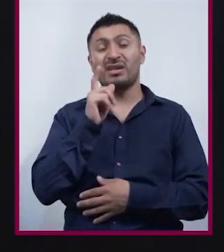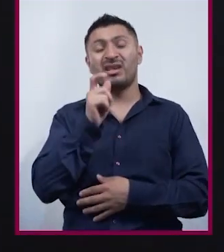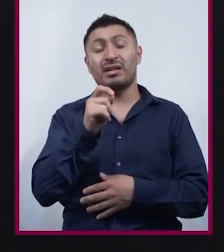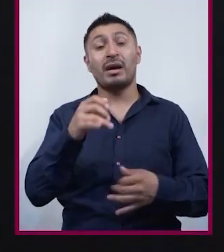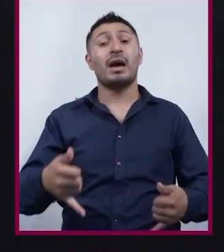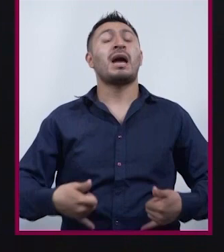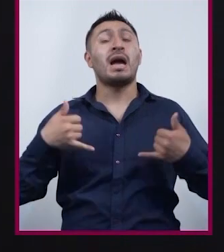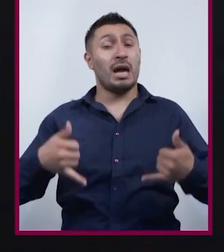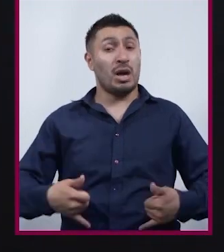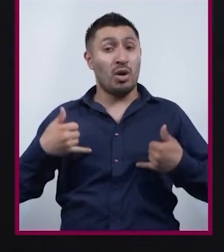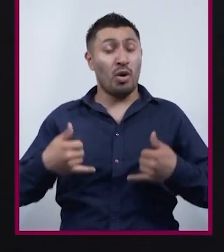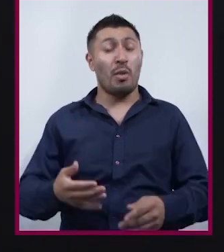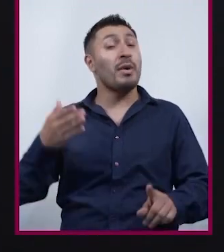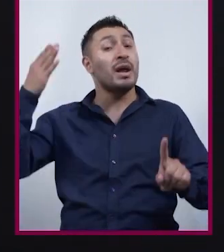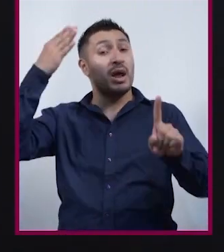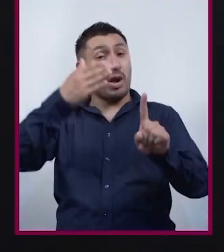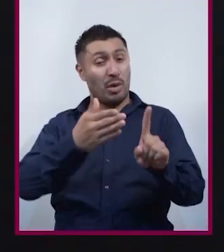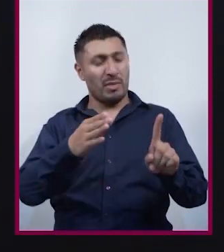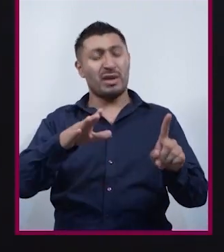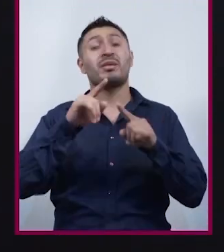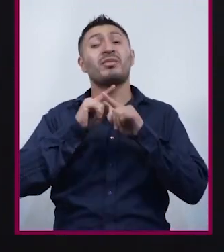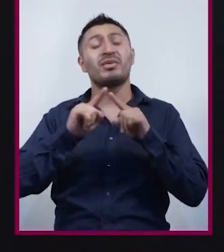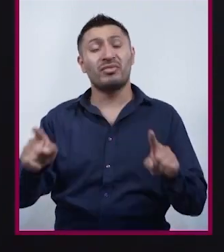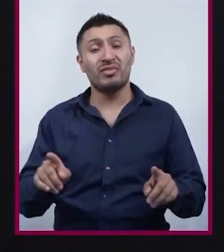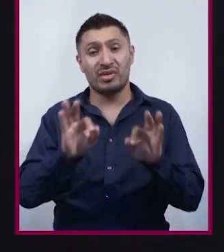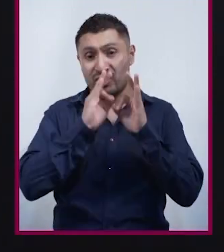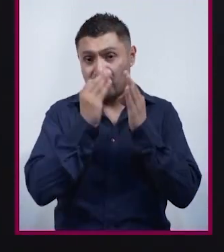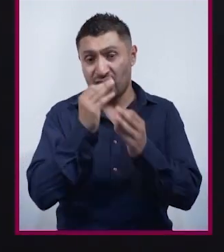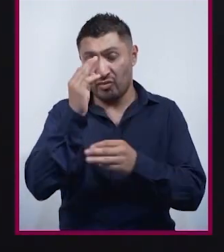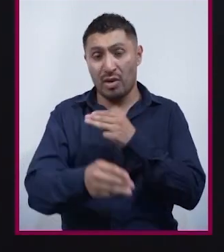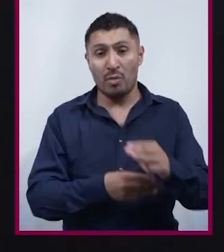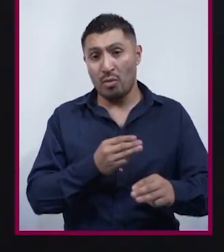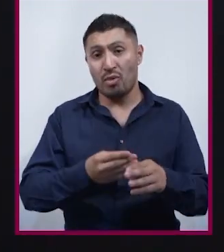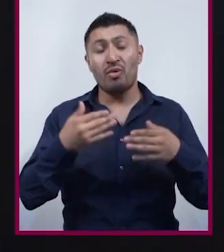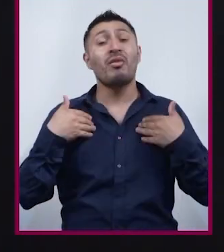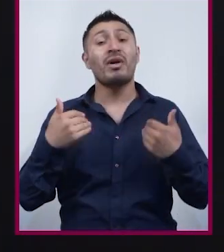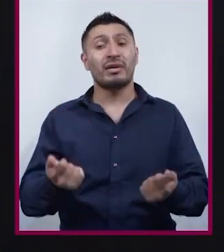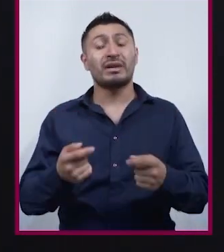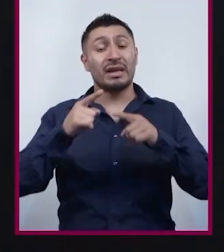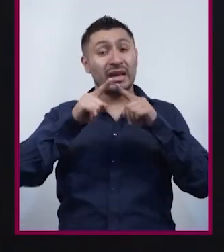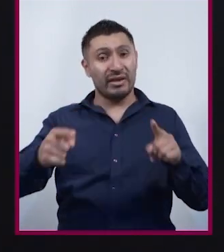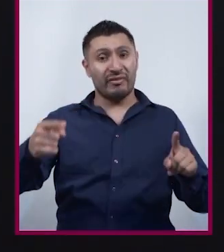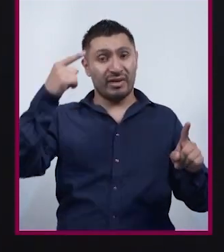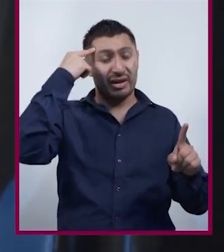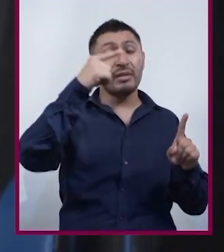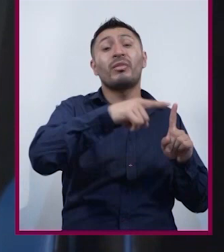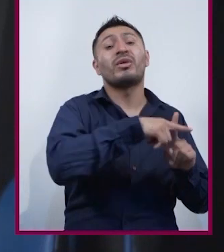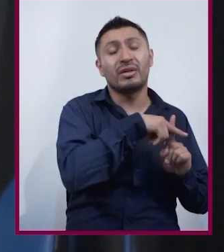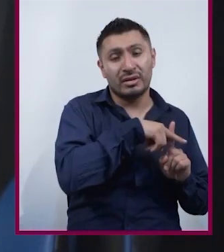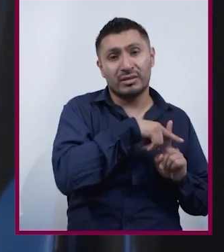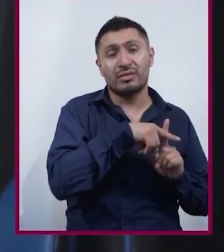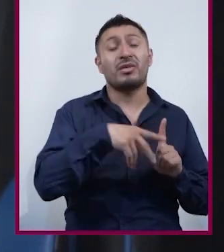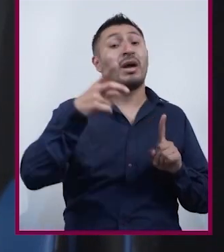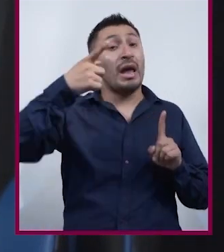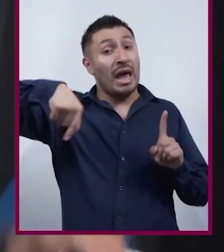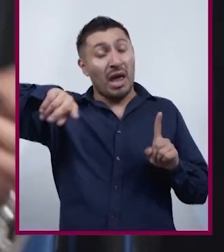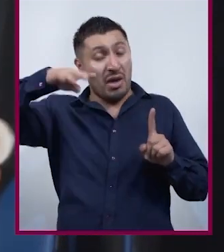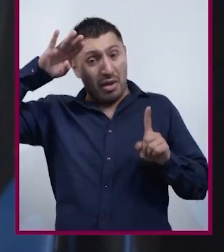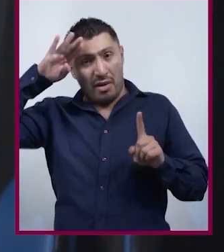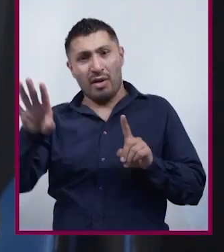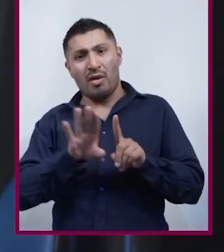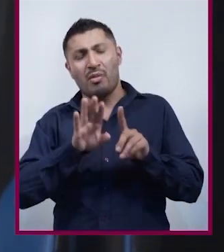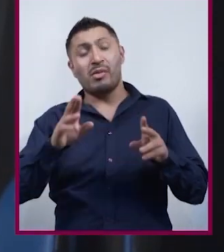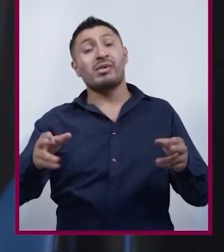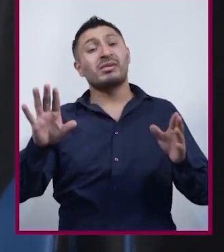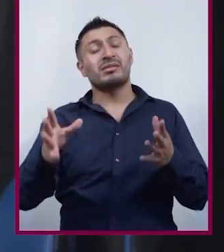jóvenes atenienses buscaban otras formas de entender el mundo, distintas al positivismo. Pensaban que recuperando